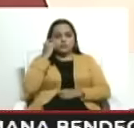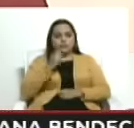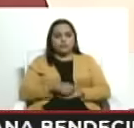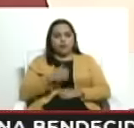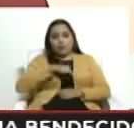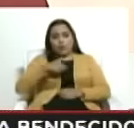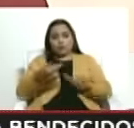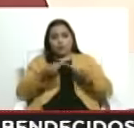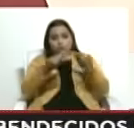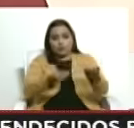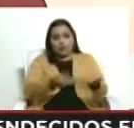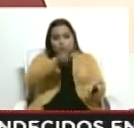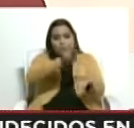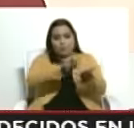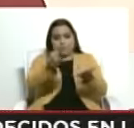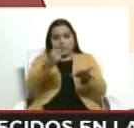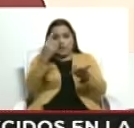discusión,